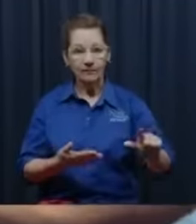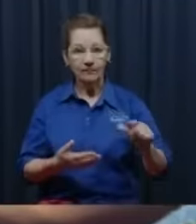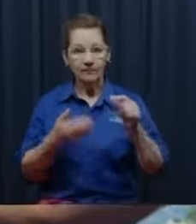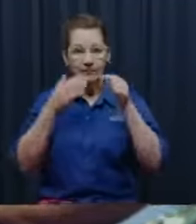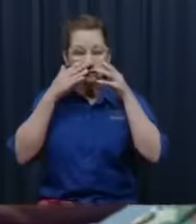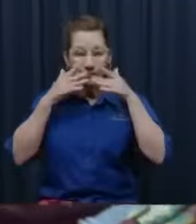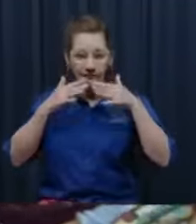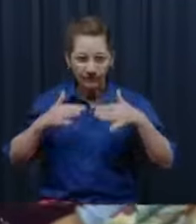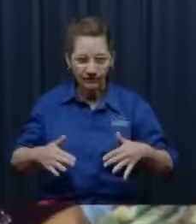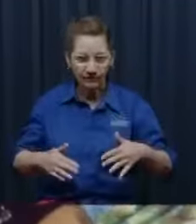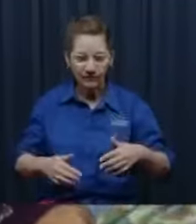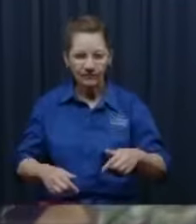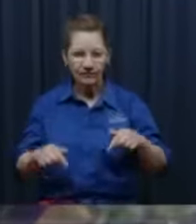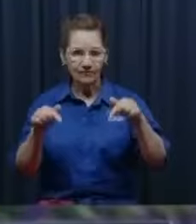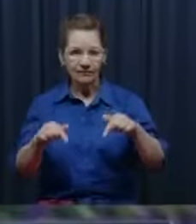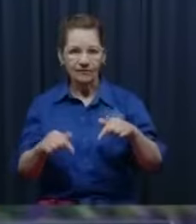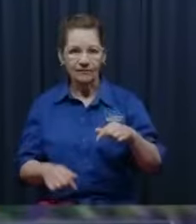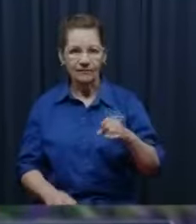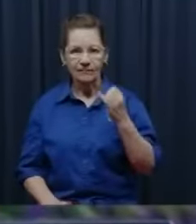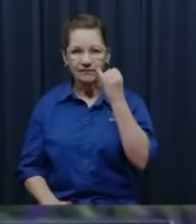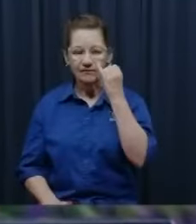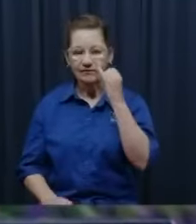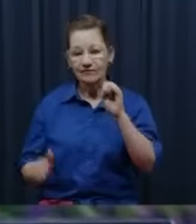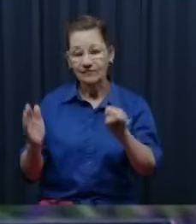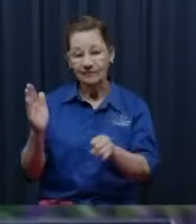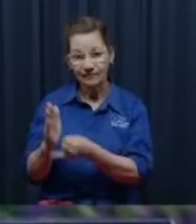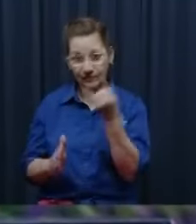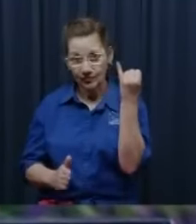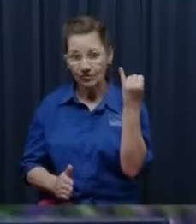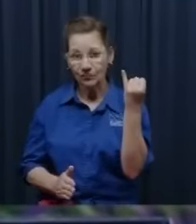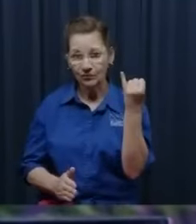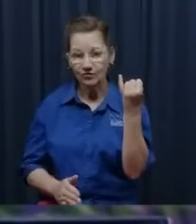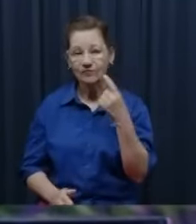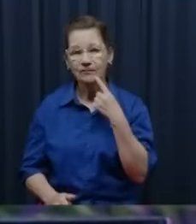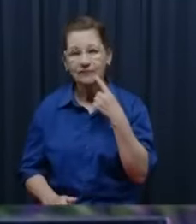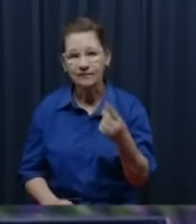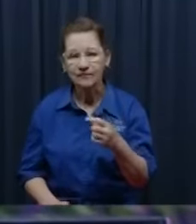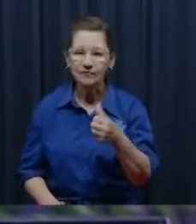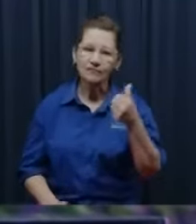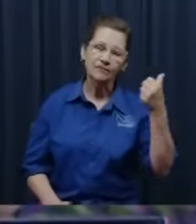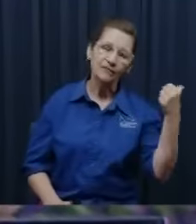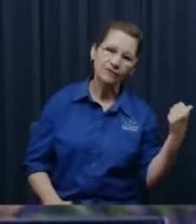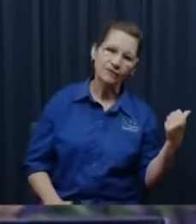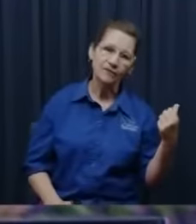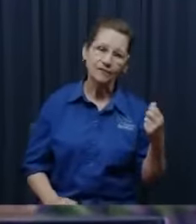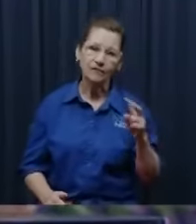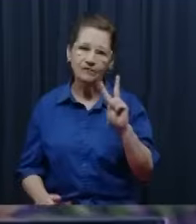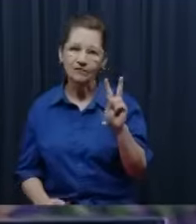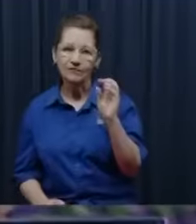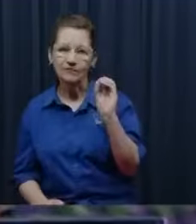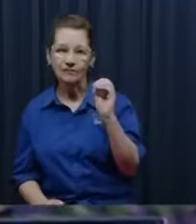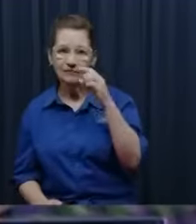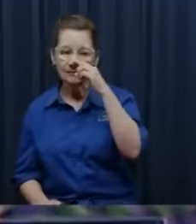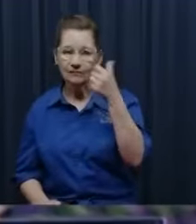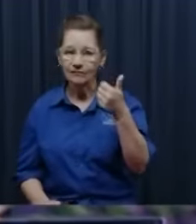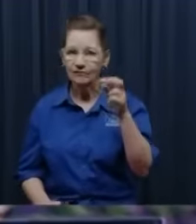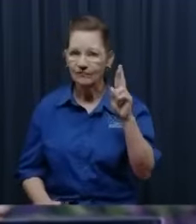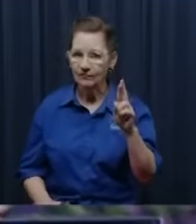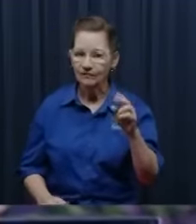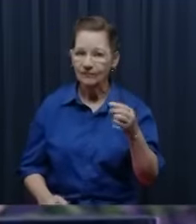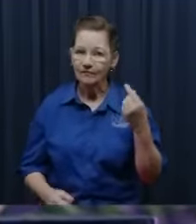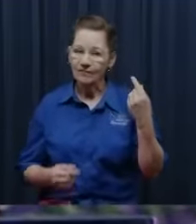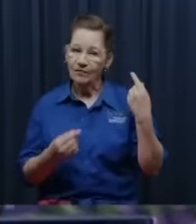este Inocente de este justo y le dijeron los otros al votar por barrabas que su